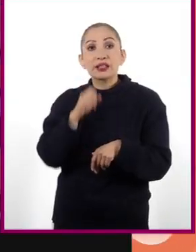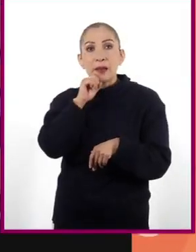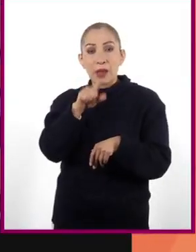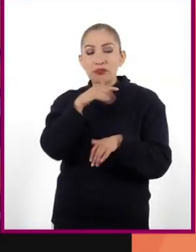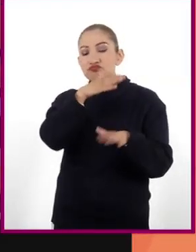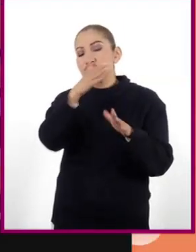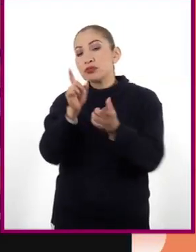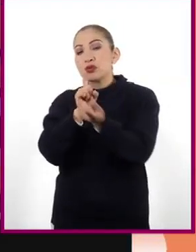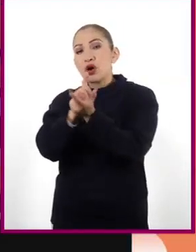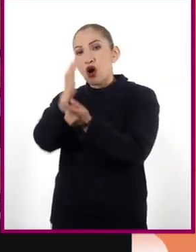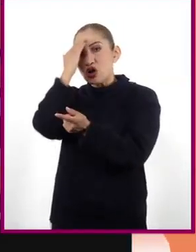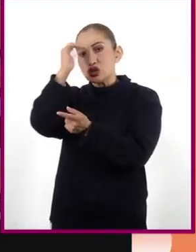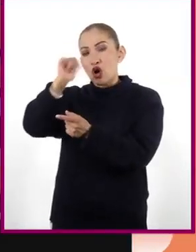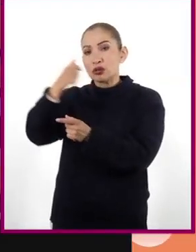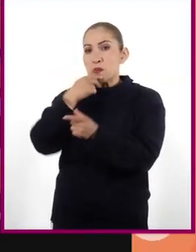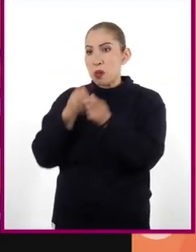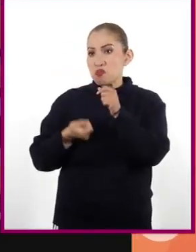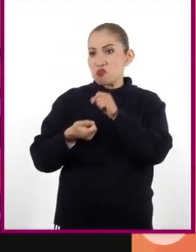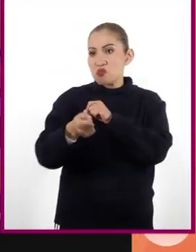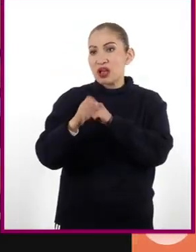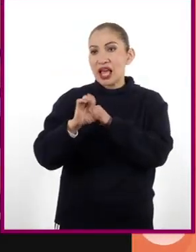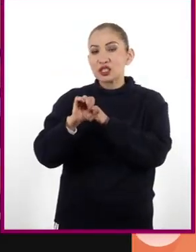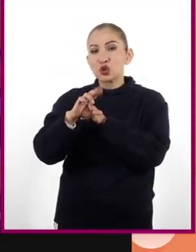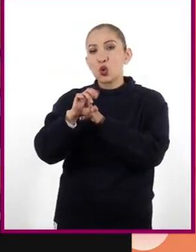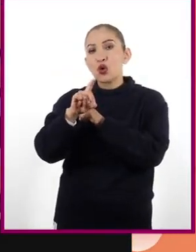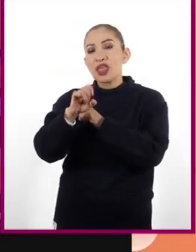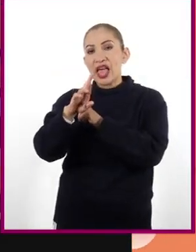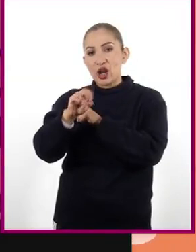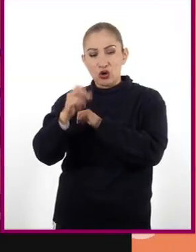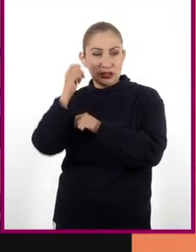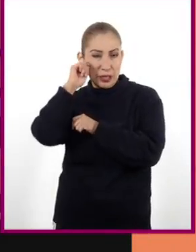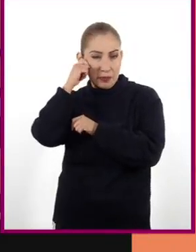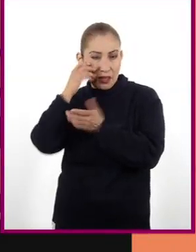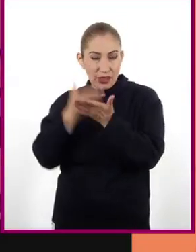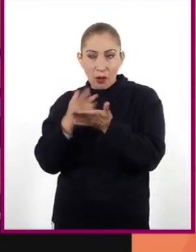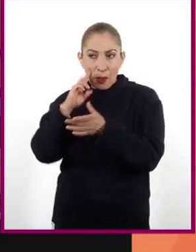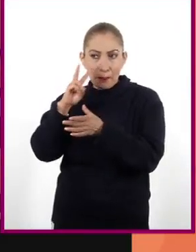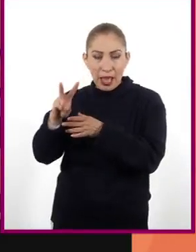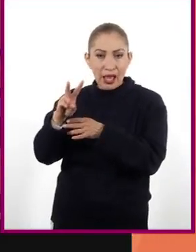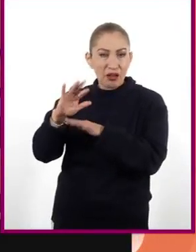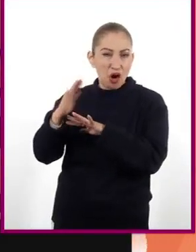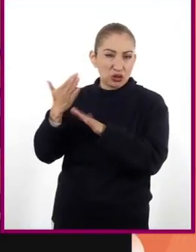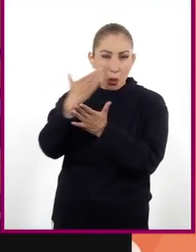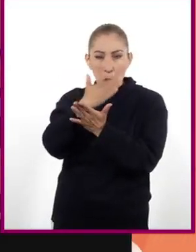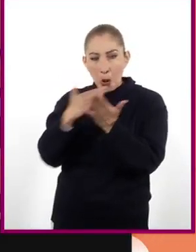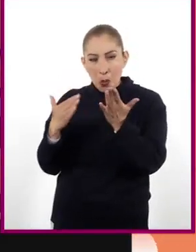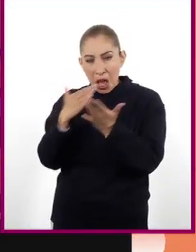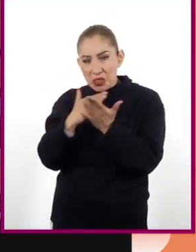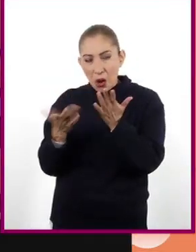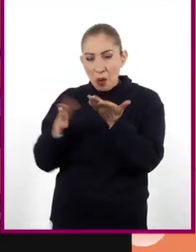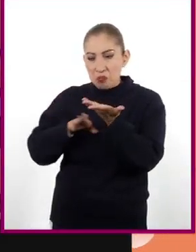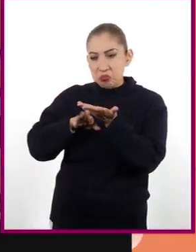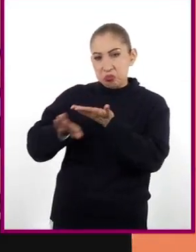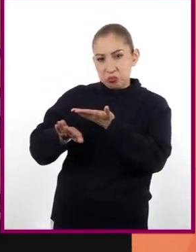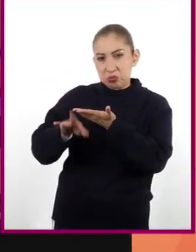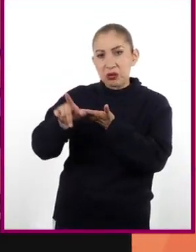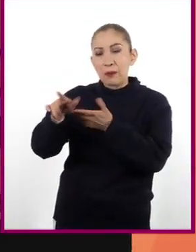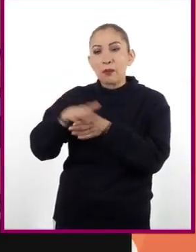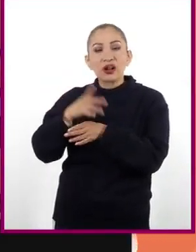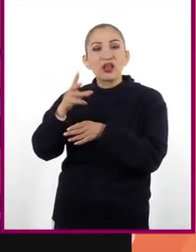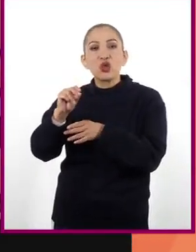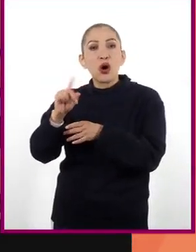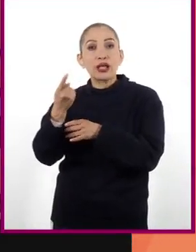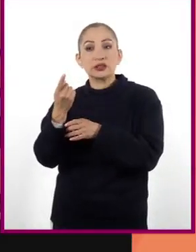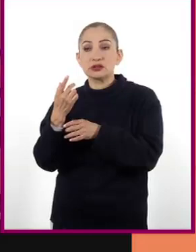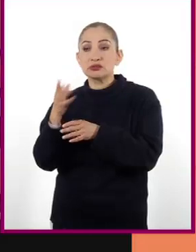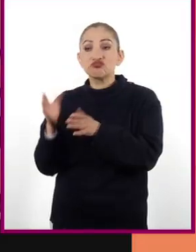después conoce a un escudero, ahí nos representa esta parte de la sociedad que quedó marginada porque no